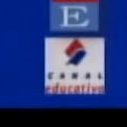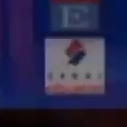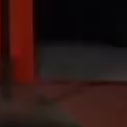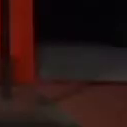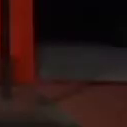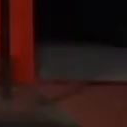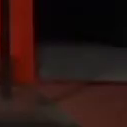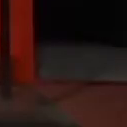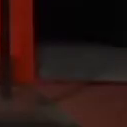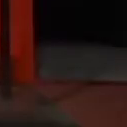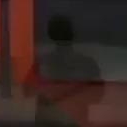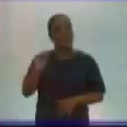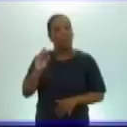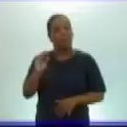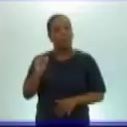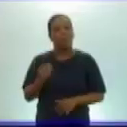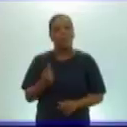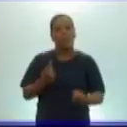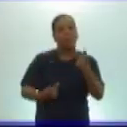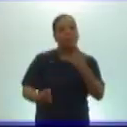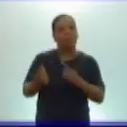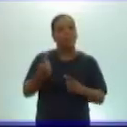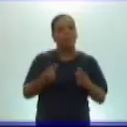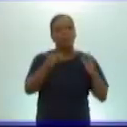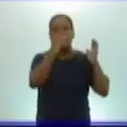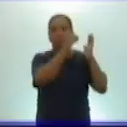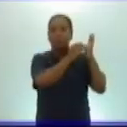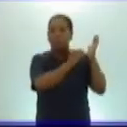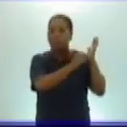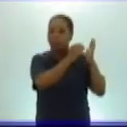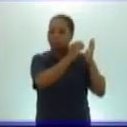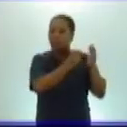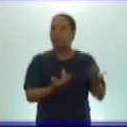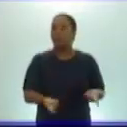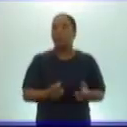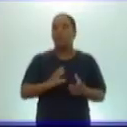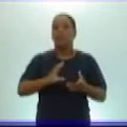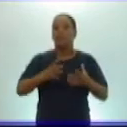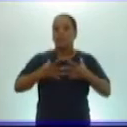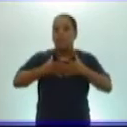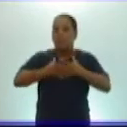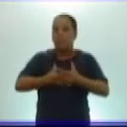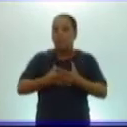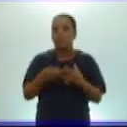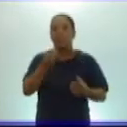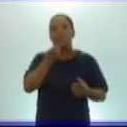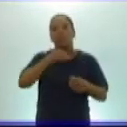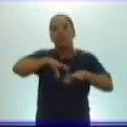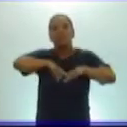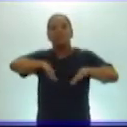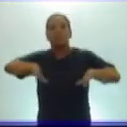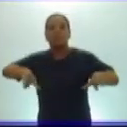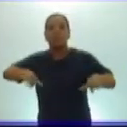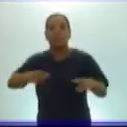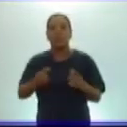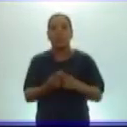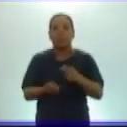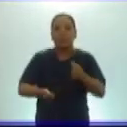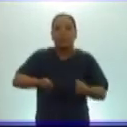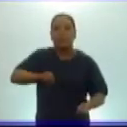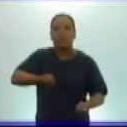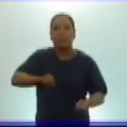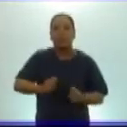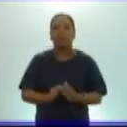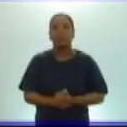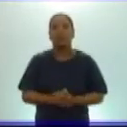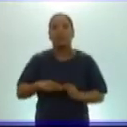Ya hemos hablado de varios componentes de las mezclas que se pueden separar por decantación. Pero quiero